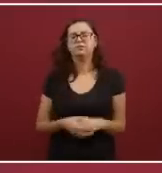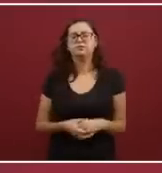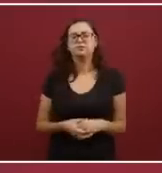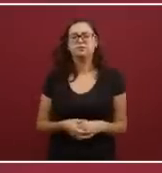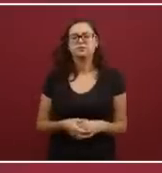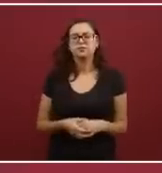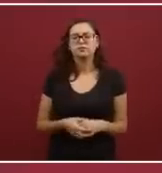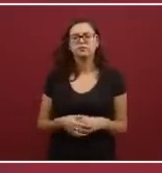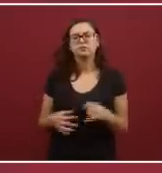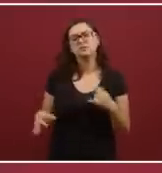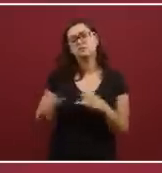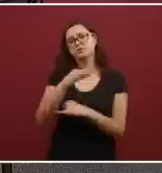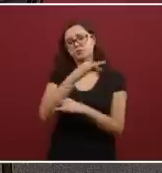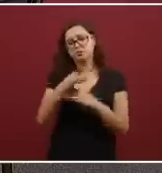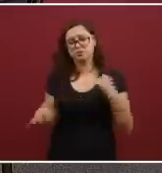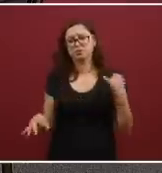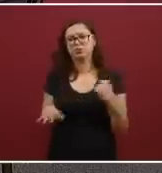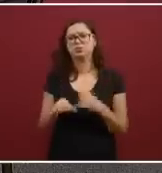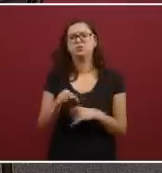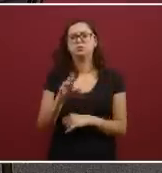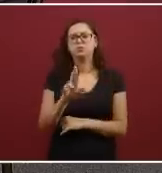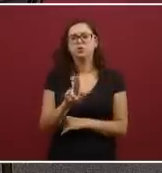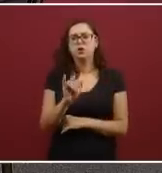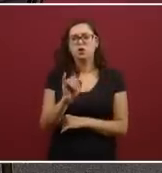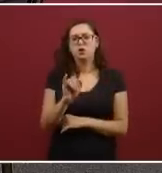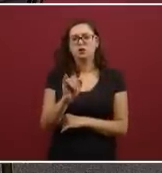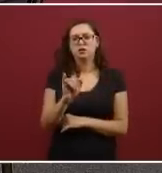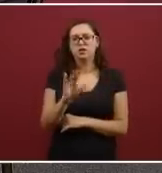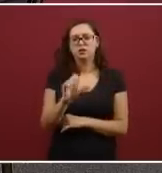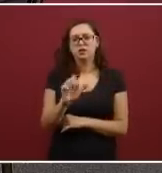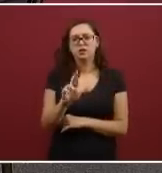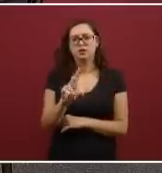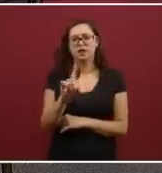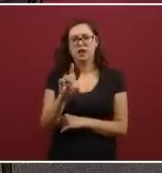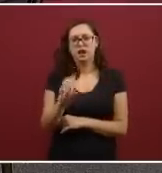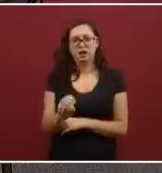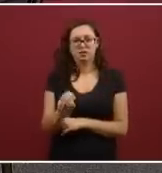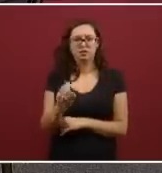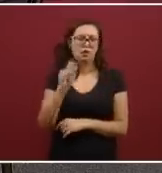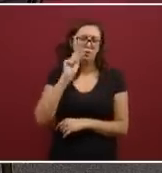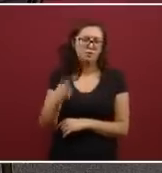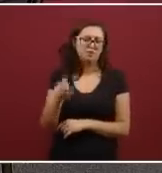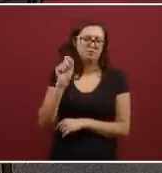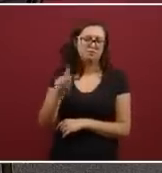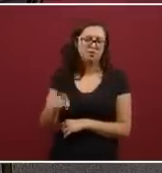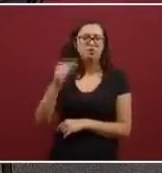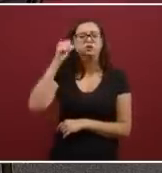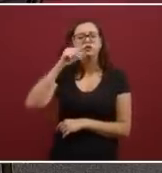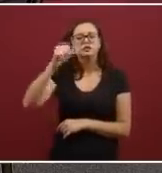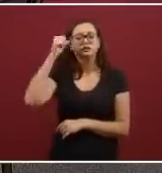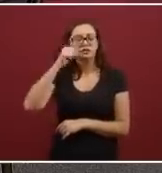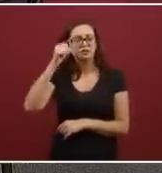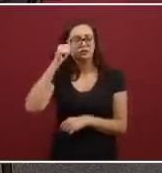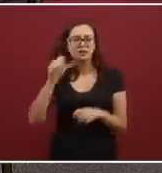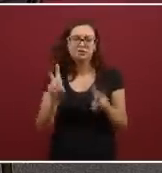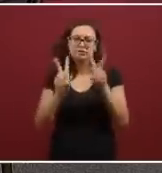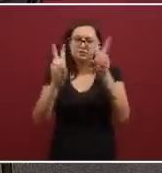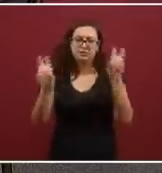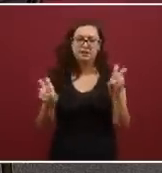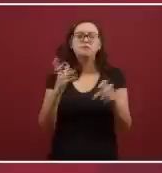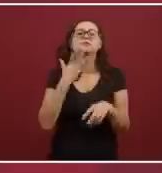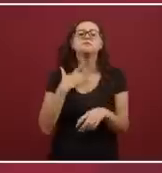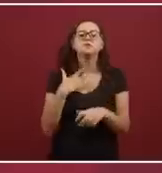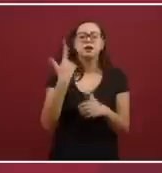último, Ricardo Sheffield va a dar a conocer el quién es quién en los precios de